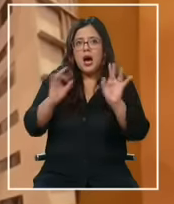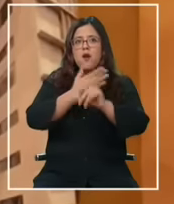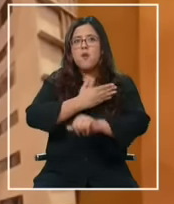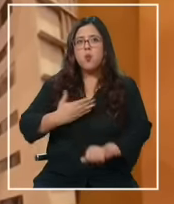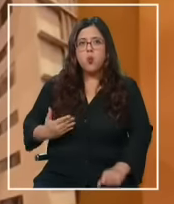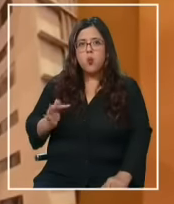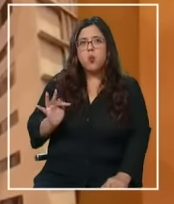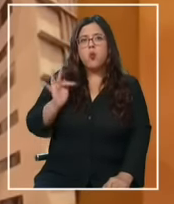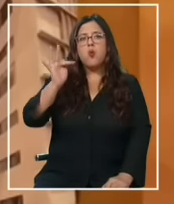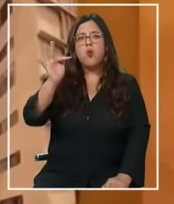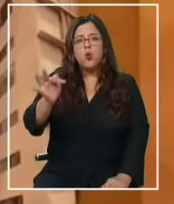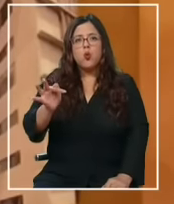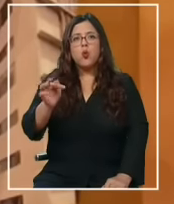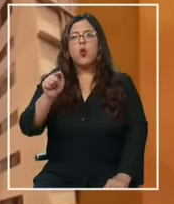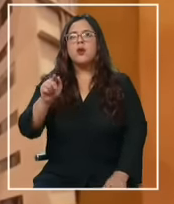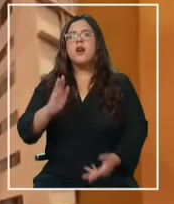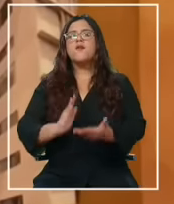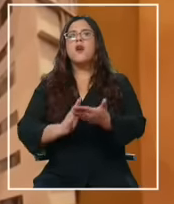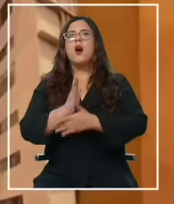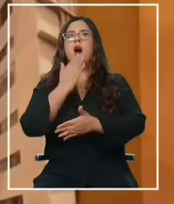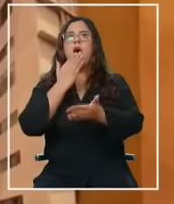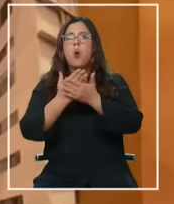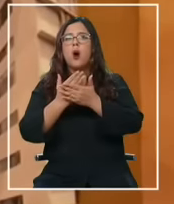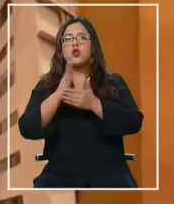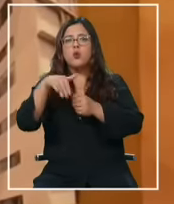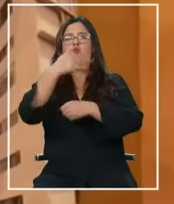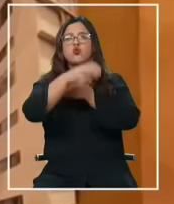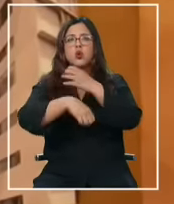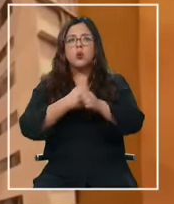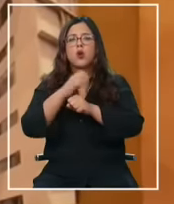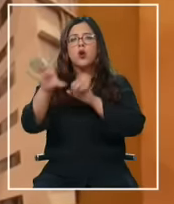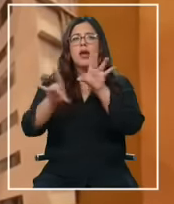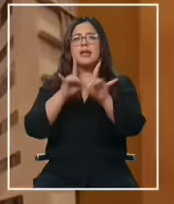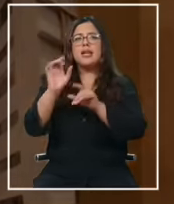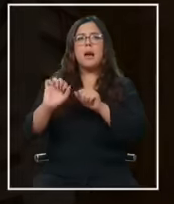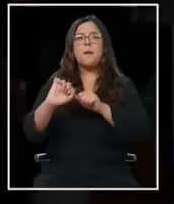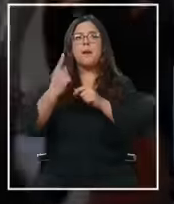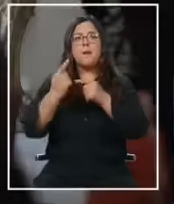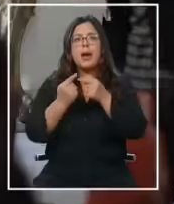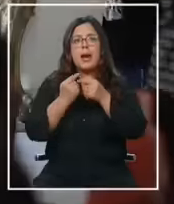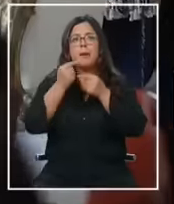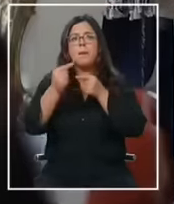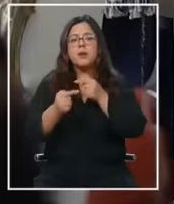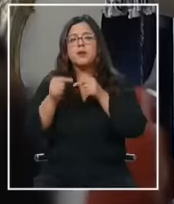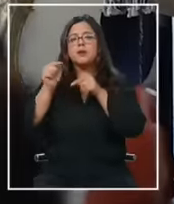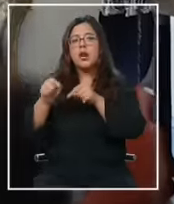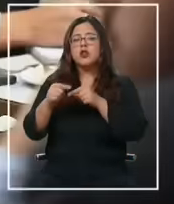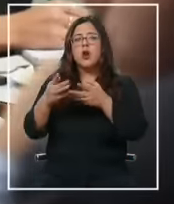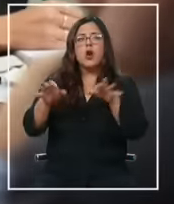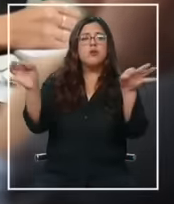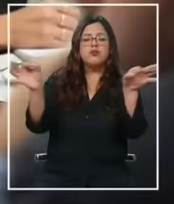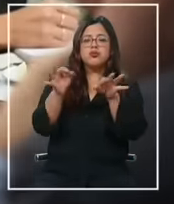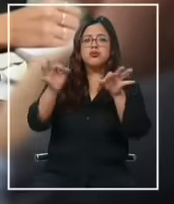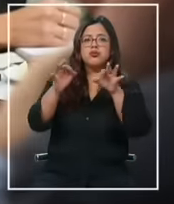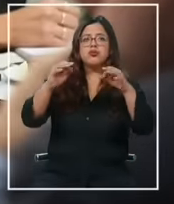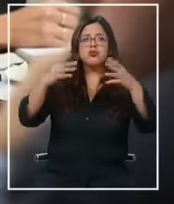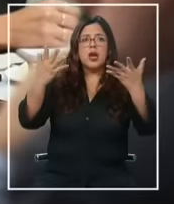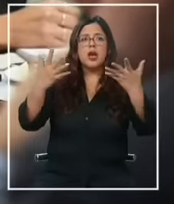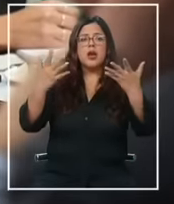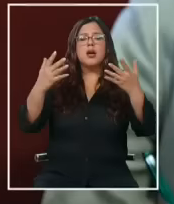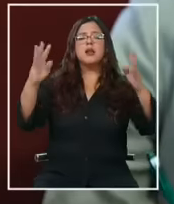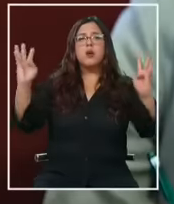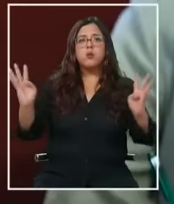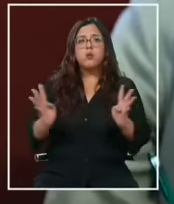que partirá probablemente a mediados del próximo año con las elecciones de primaria. Declaraciones que surgieron en un encuentro con la